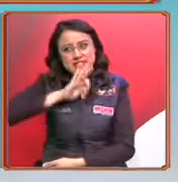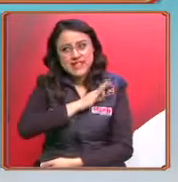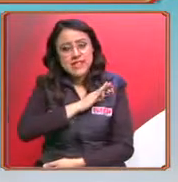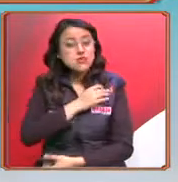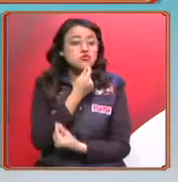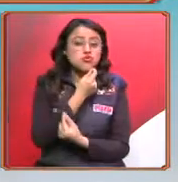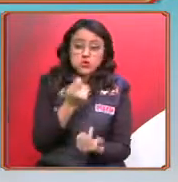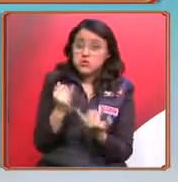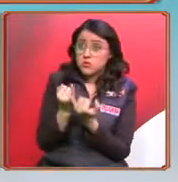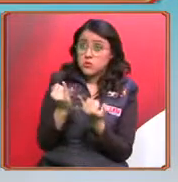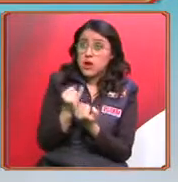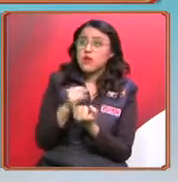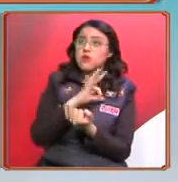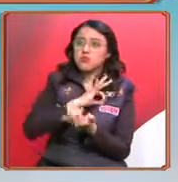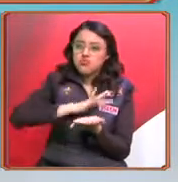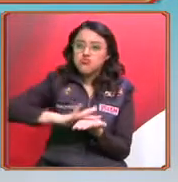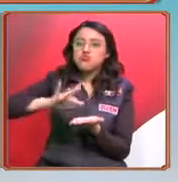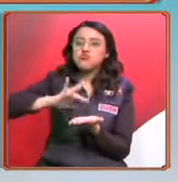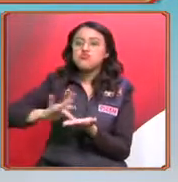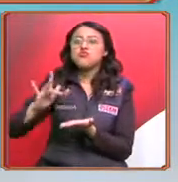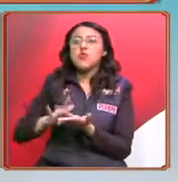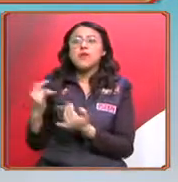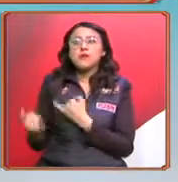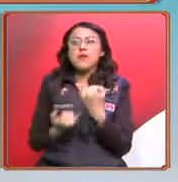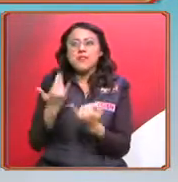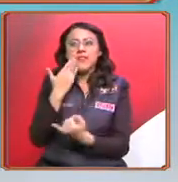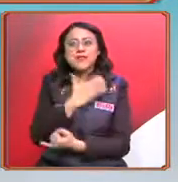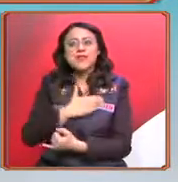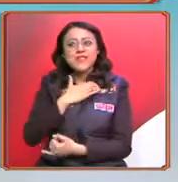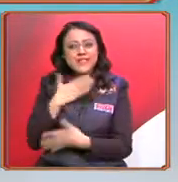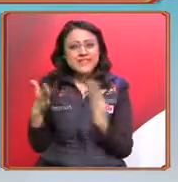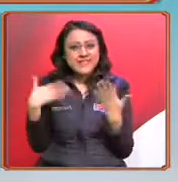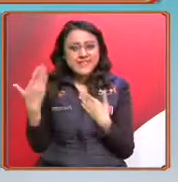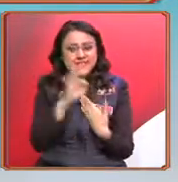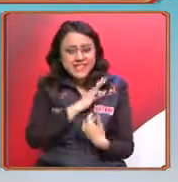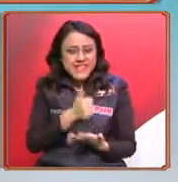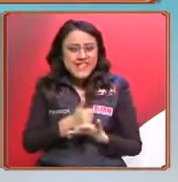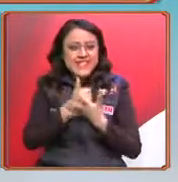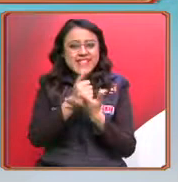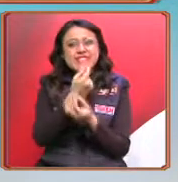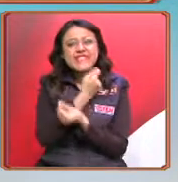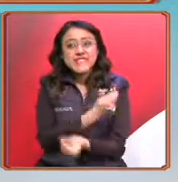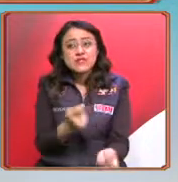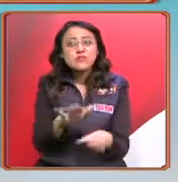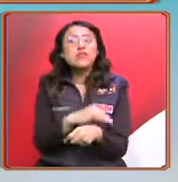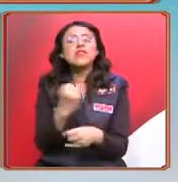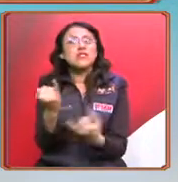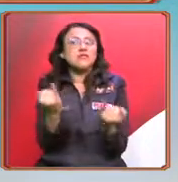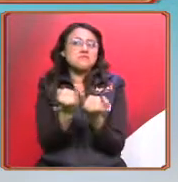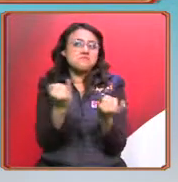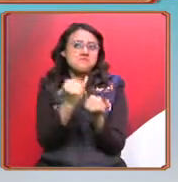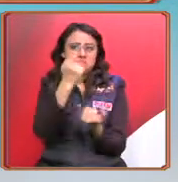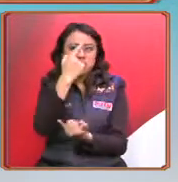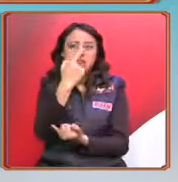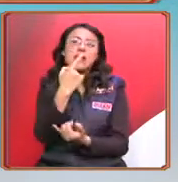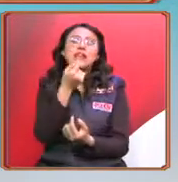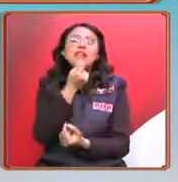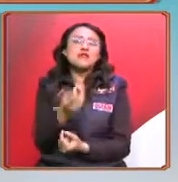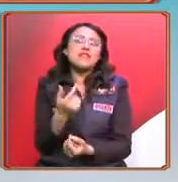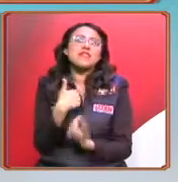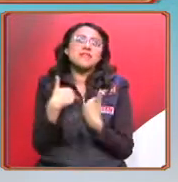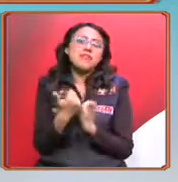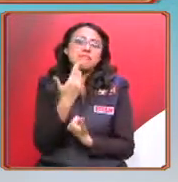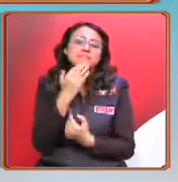los niños además aportando su juguete y estando muy contentos también de ayudar a otros pequeñitos porque entre niños se entienden muy bien, ¿no? Por